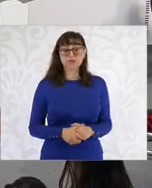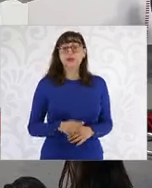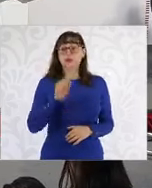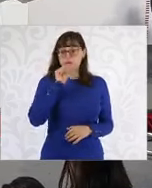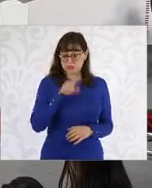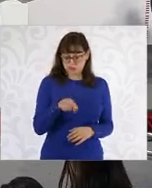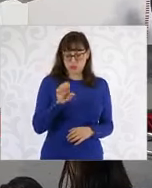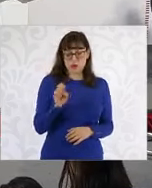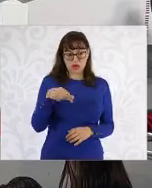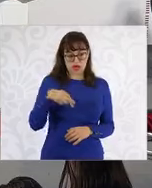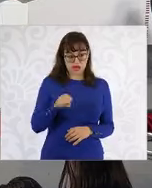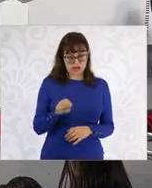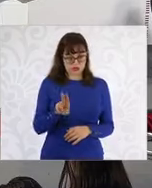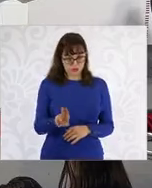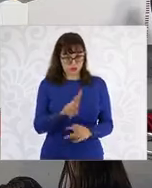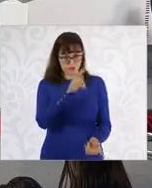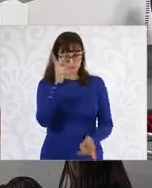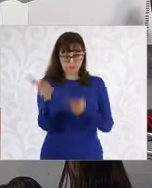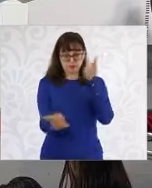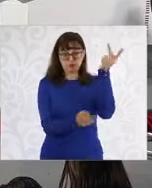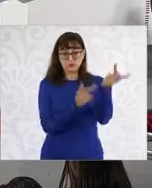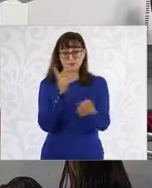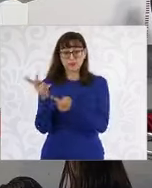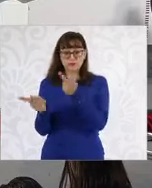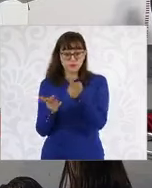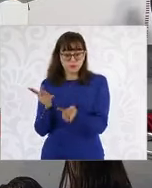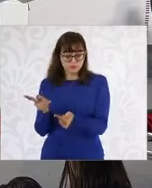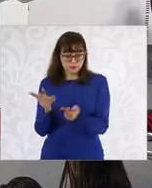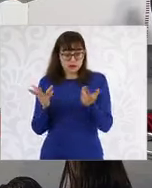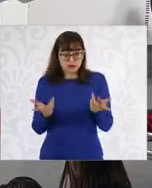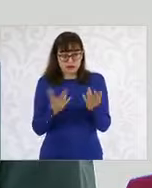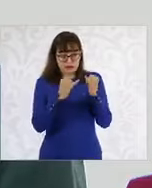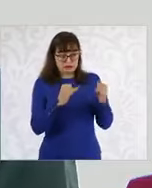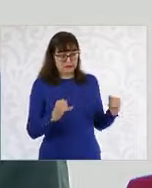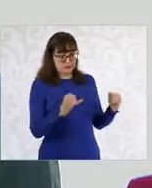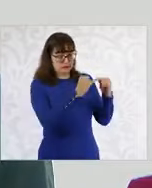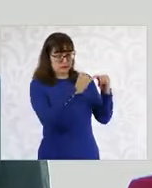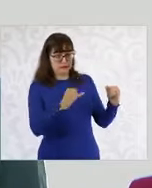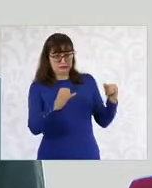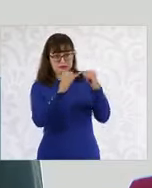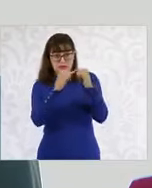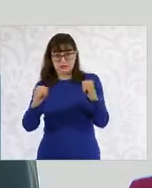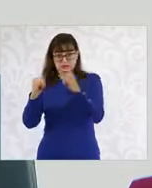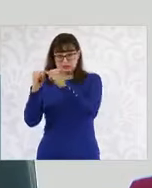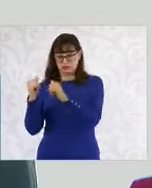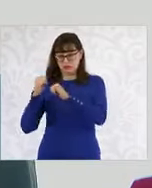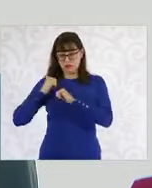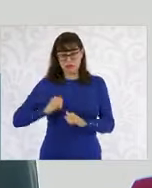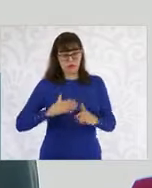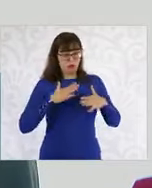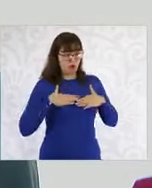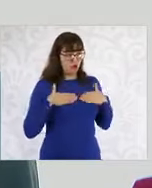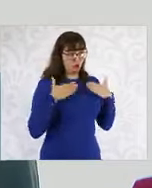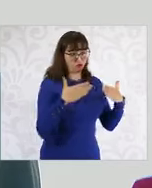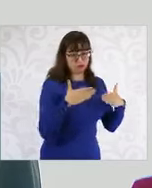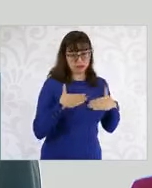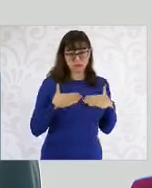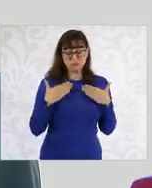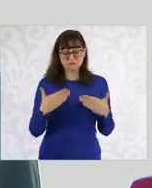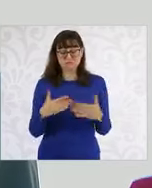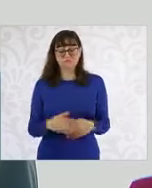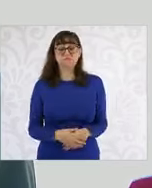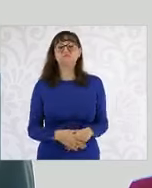encuesta y en lo relacionado con el nivel de confianza en las autoridades, podemos ver que el Ejército